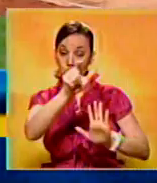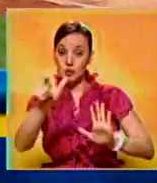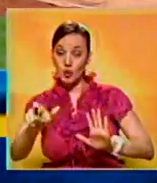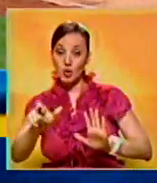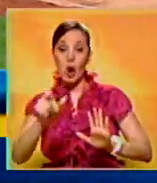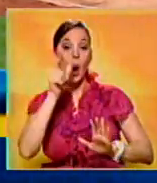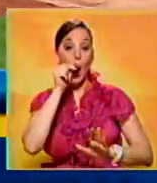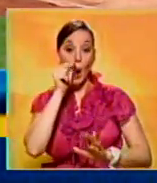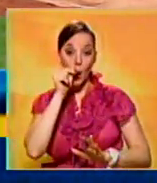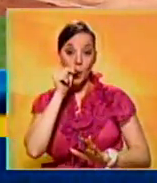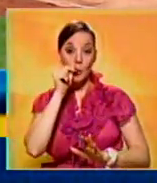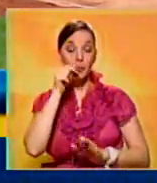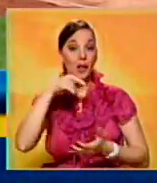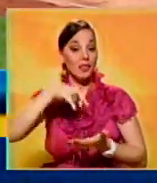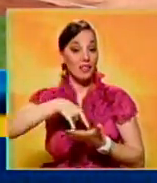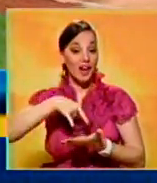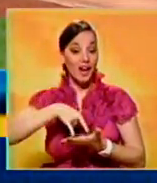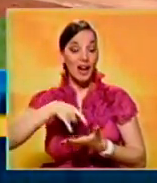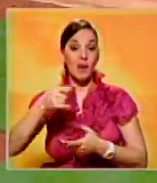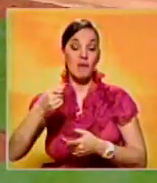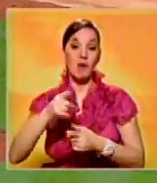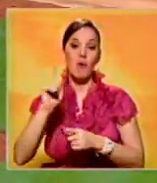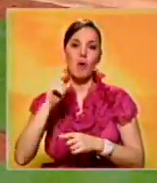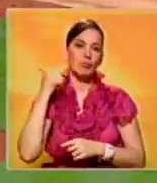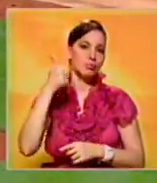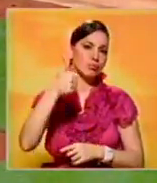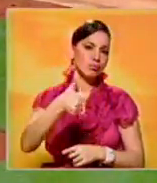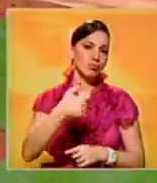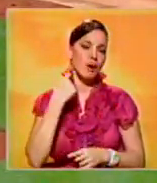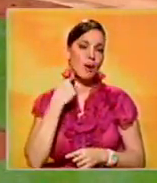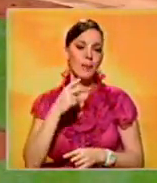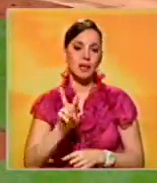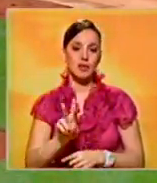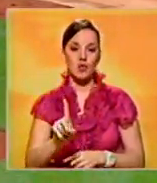no pierde desde el pasado 21 de abril.